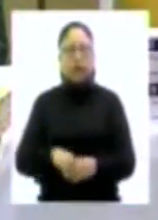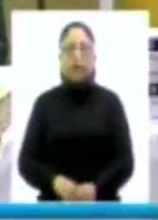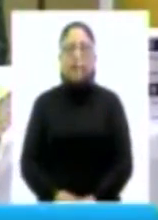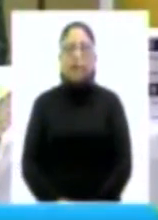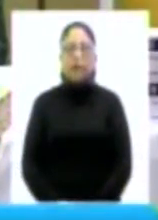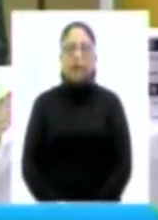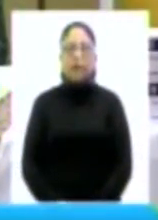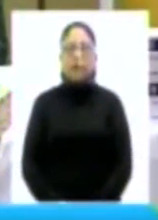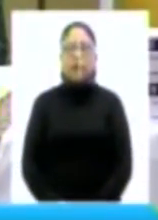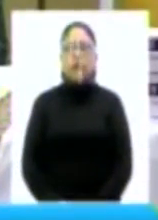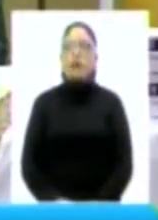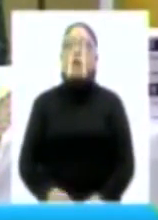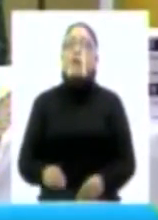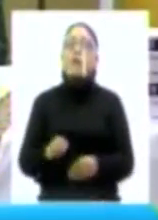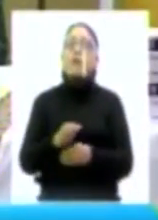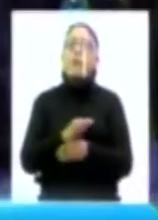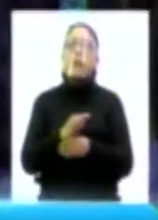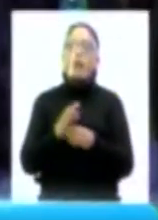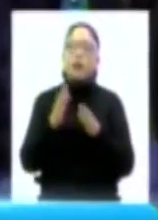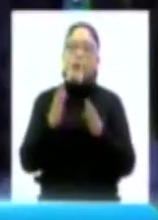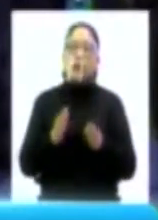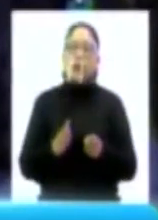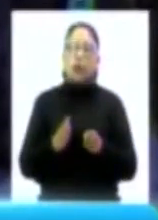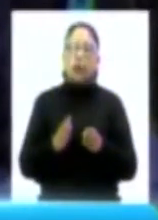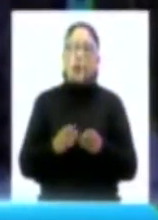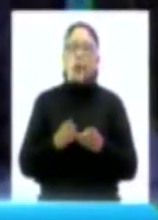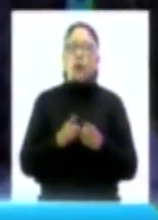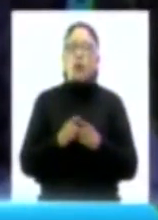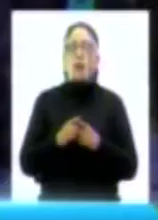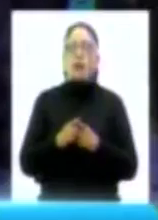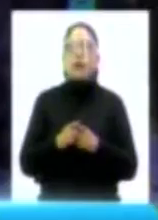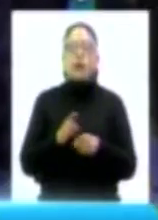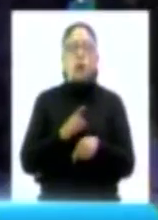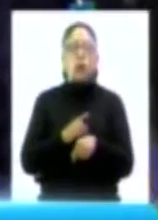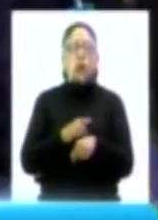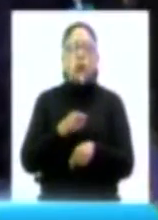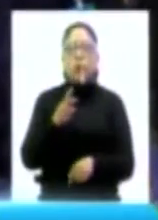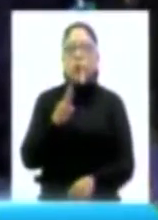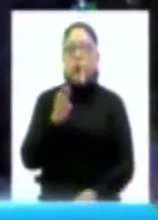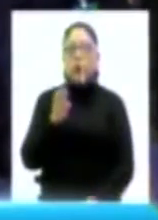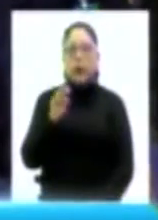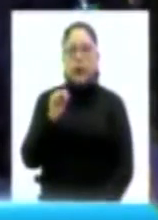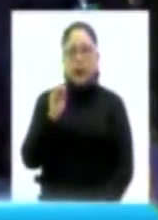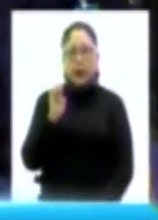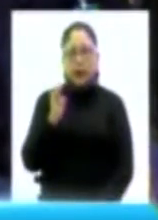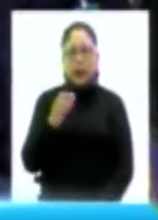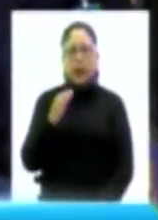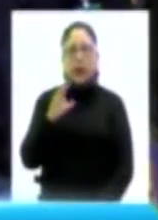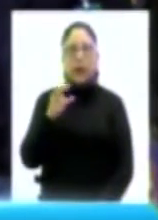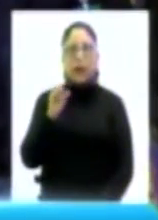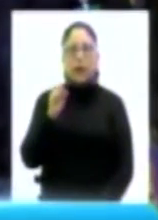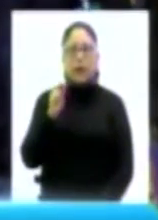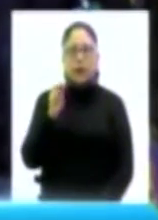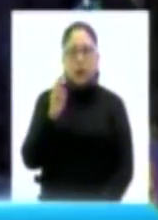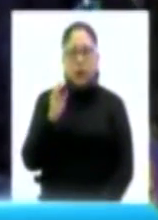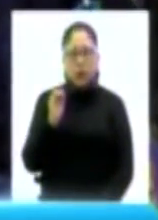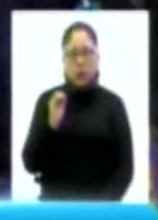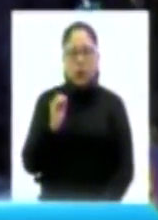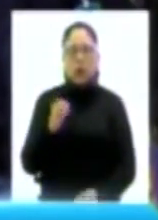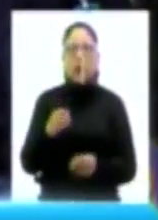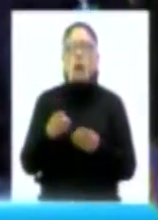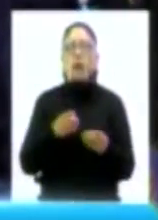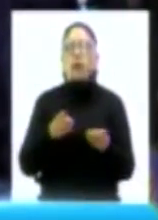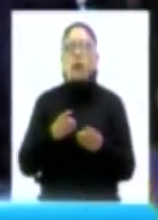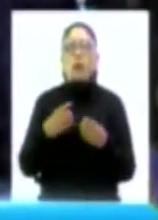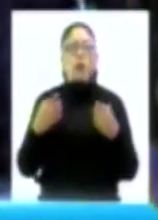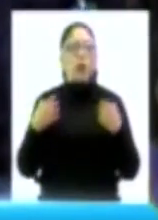a nuestra ministra, la doctora René Castro, a la directora de Salud de la